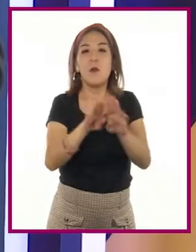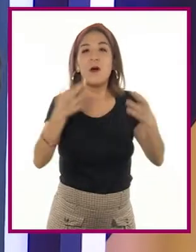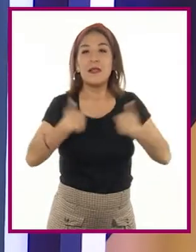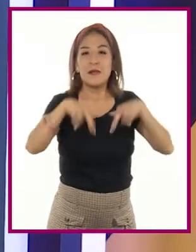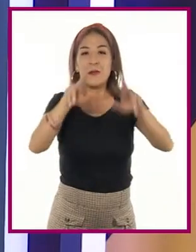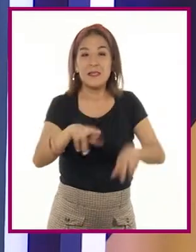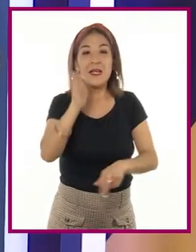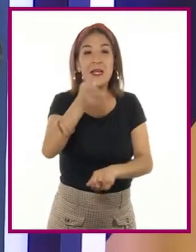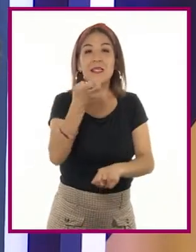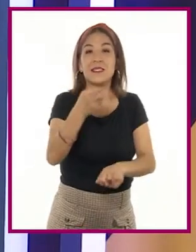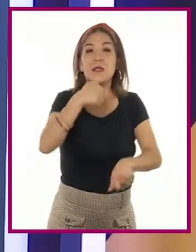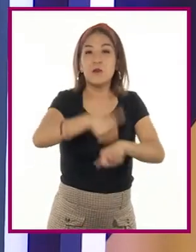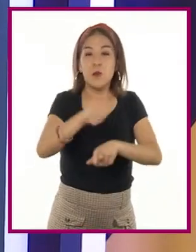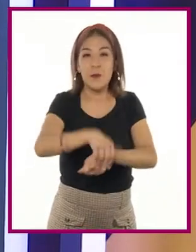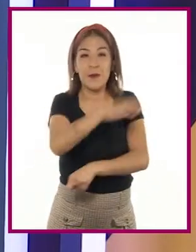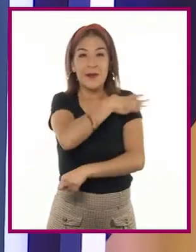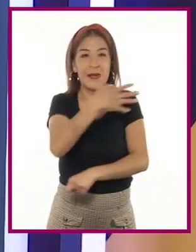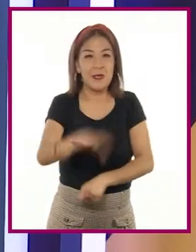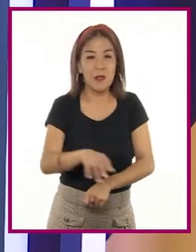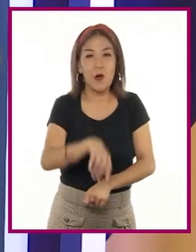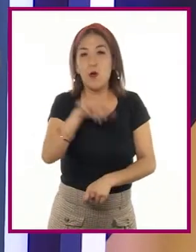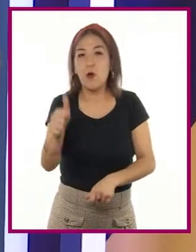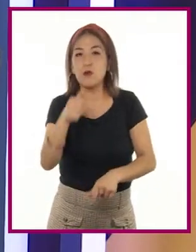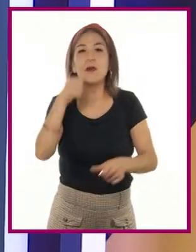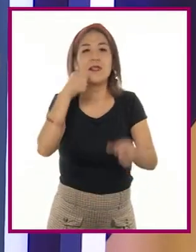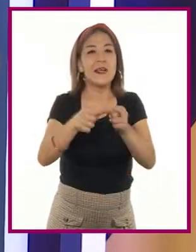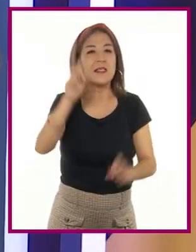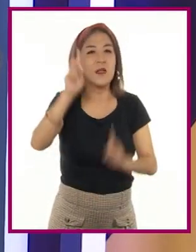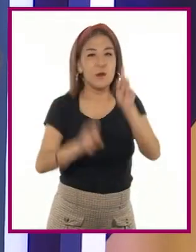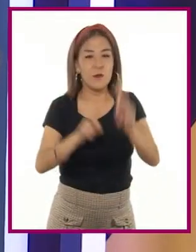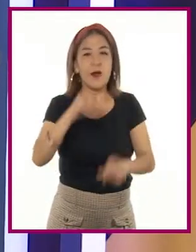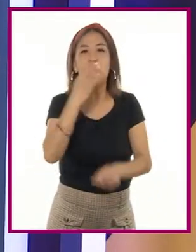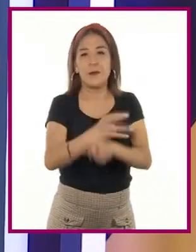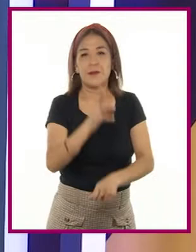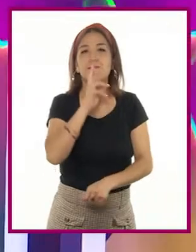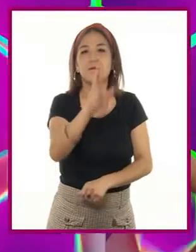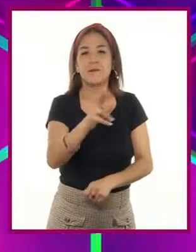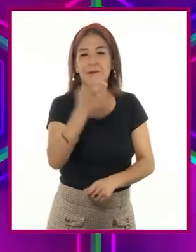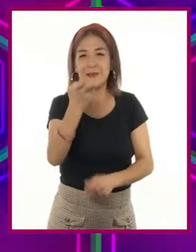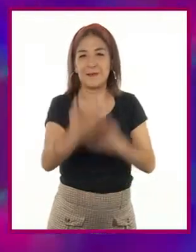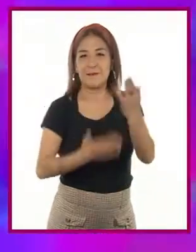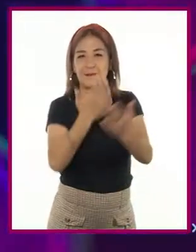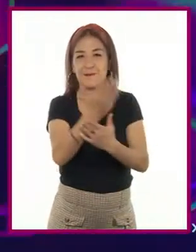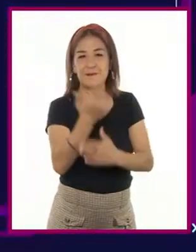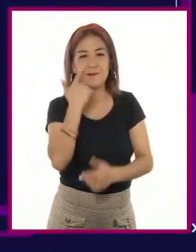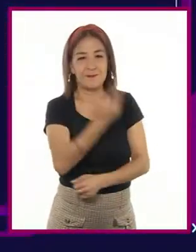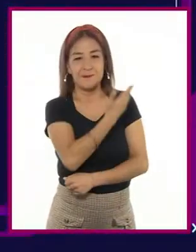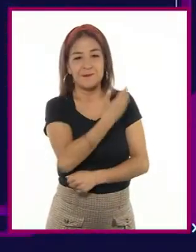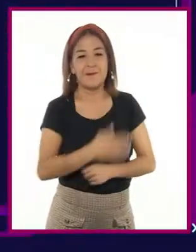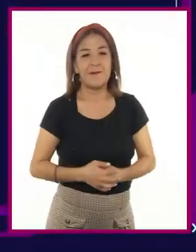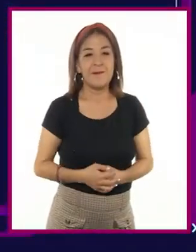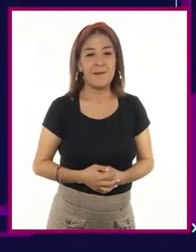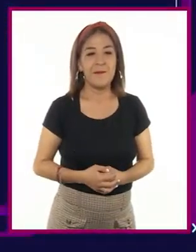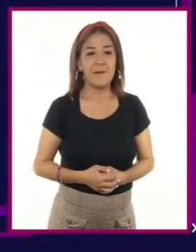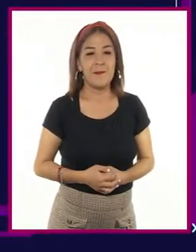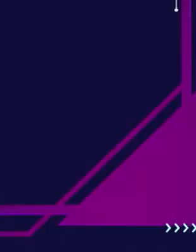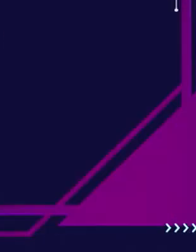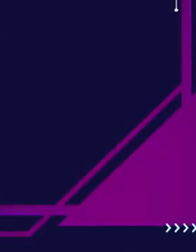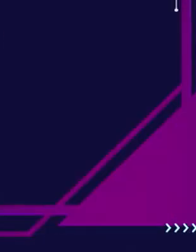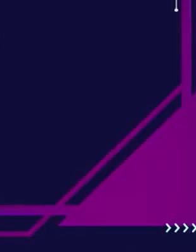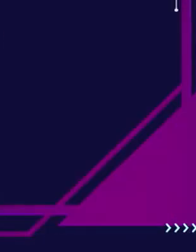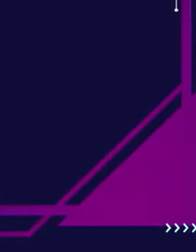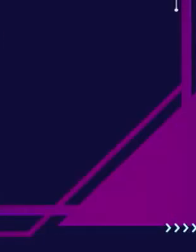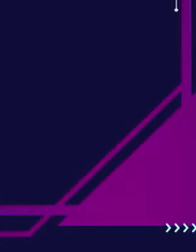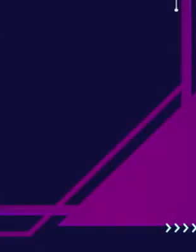número en general y una incógnita vamos a resolver la siguiente situación un grupo de amigos desea